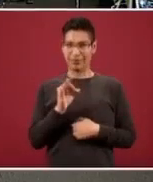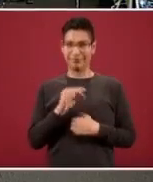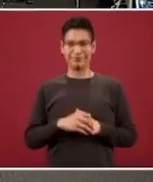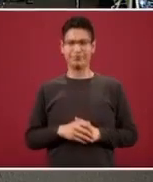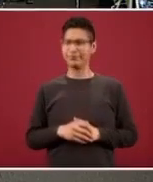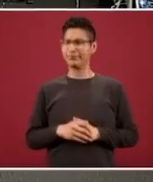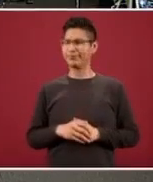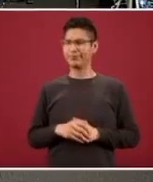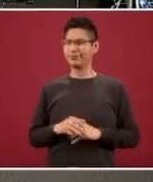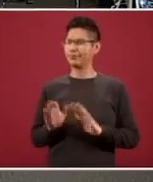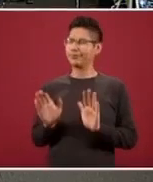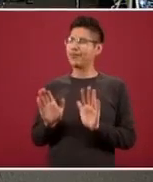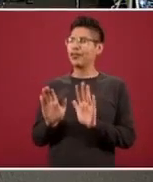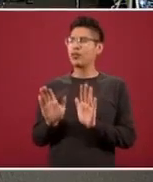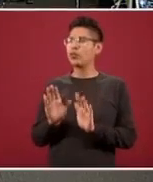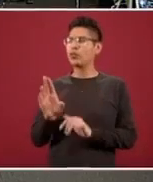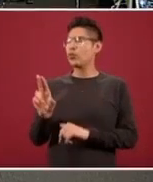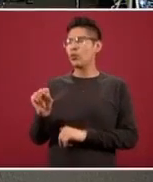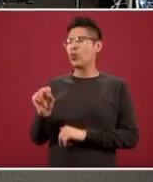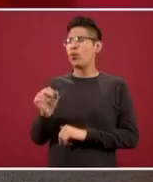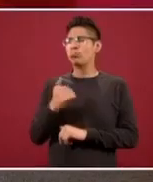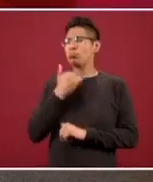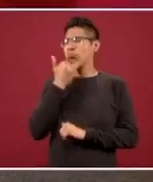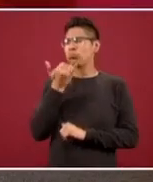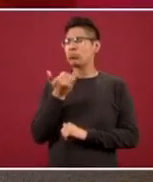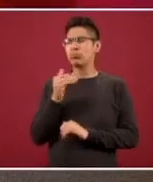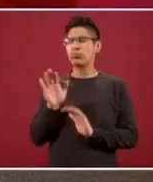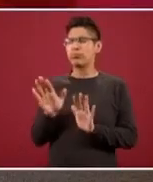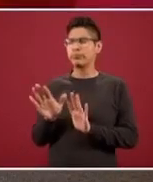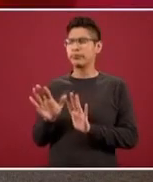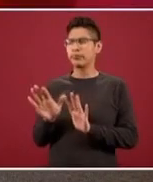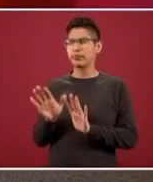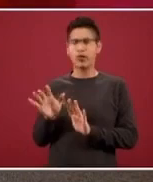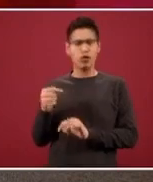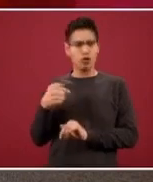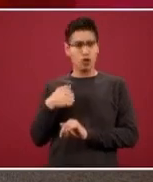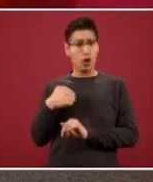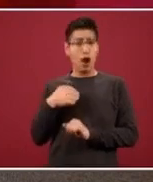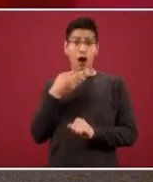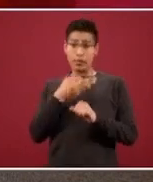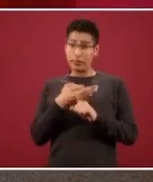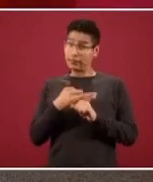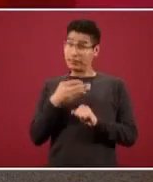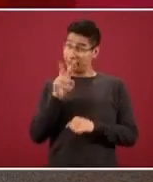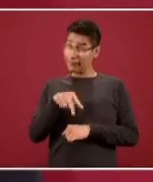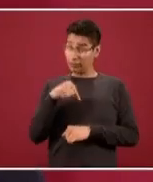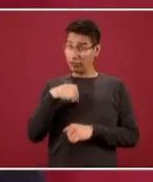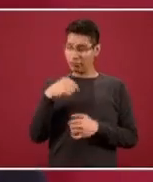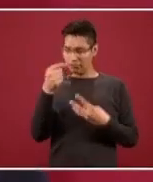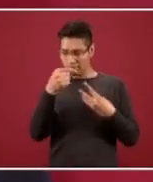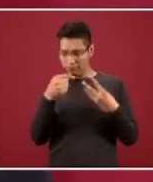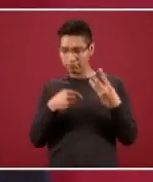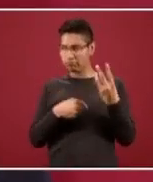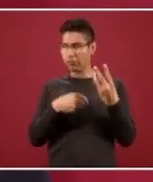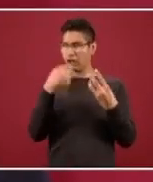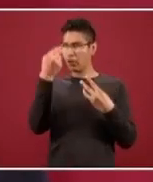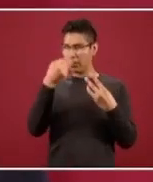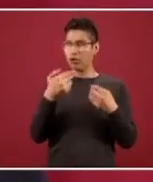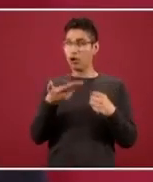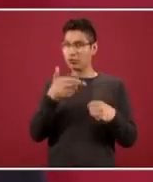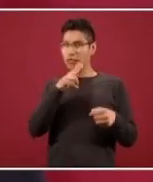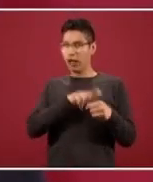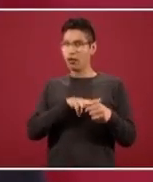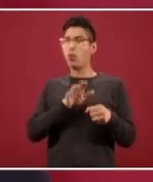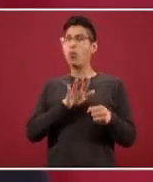No, fue la pregunta también que hace ratito nos hizo, pero la verdad es que no estoy en condiciones en este momento de saber cuáles son esos 10